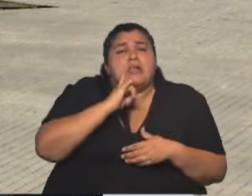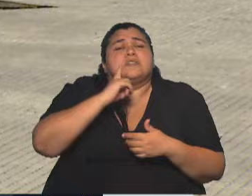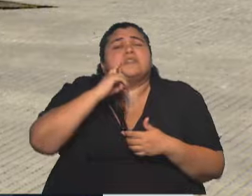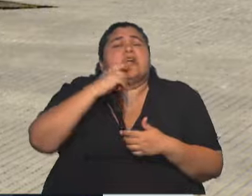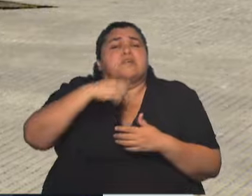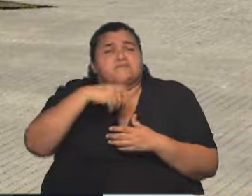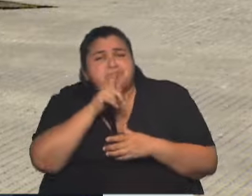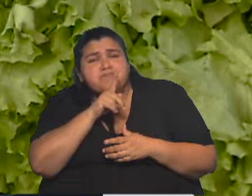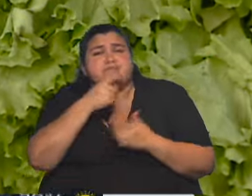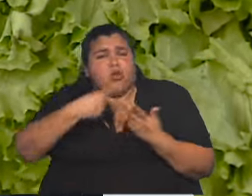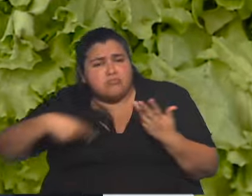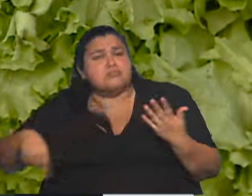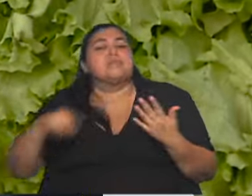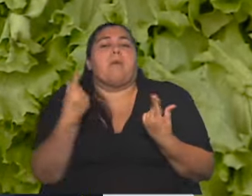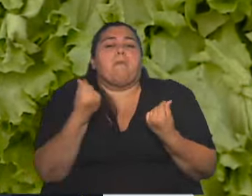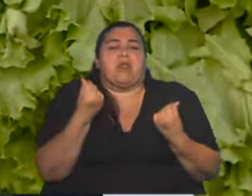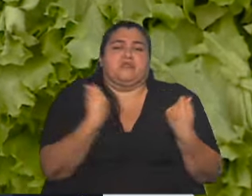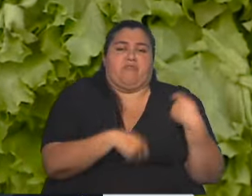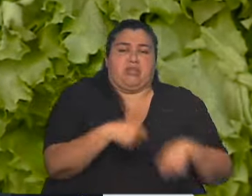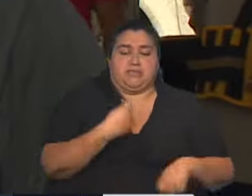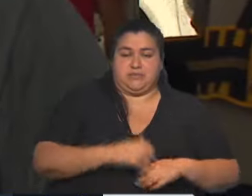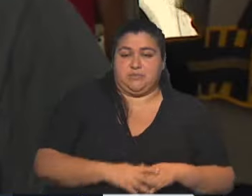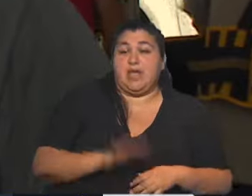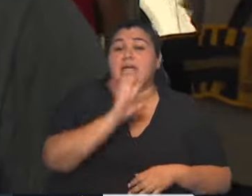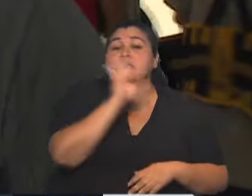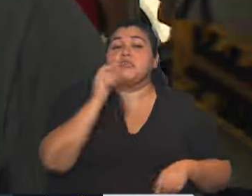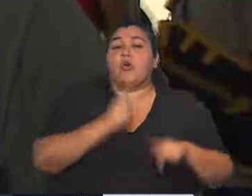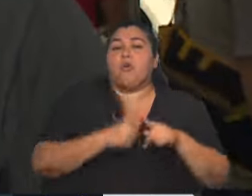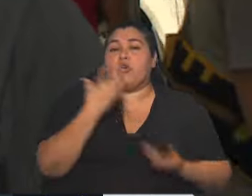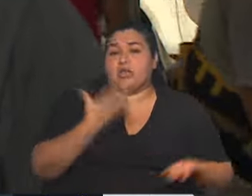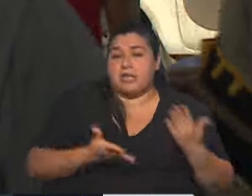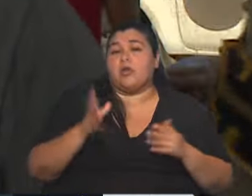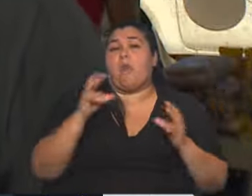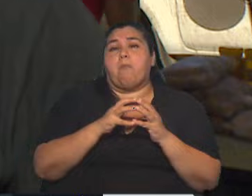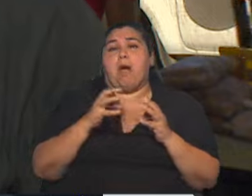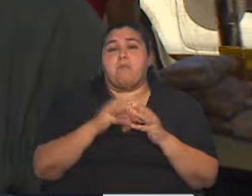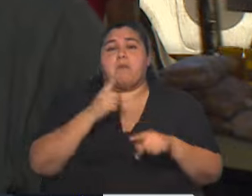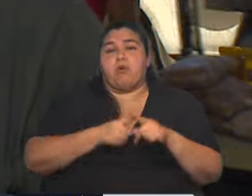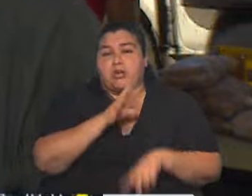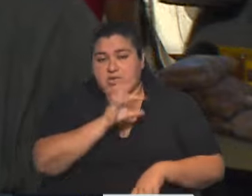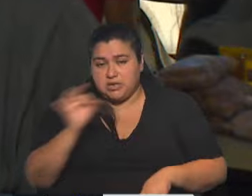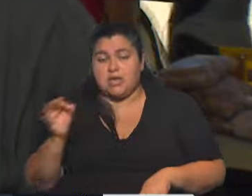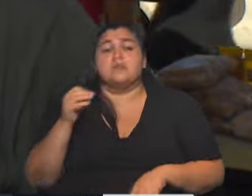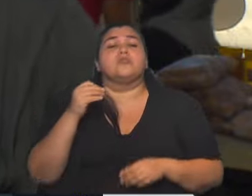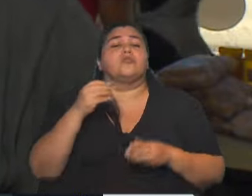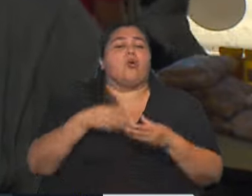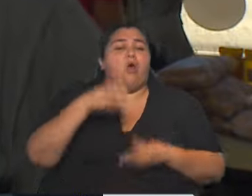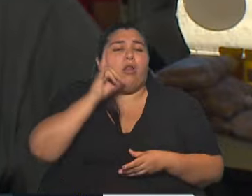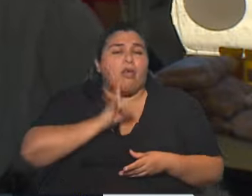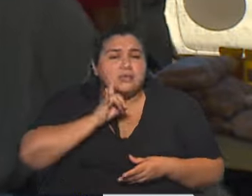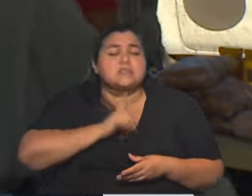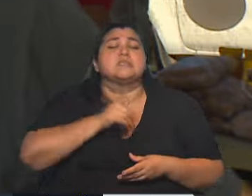productos de dietéticas a precios populares. Lechuga 500 pesos el kilo, papa 500 pesos el kilo, leche larga vida 850 pesos el